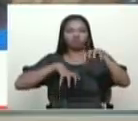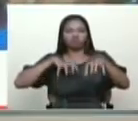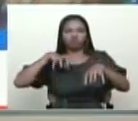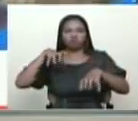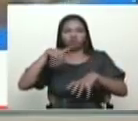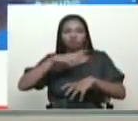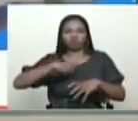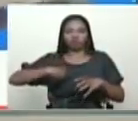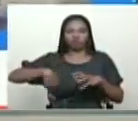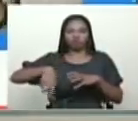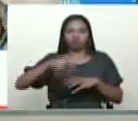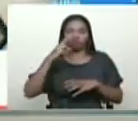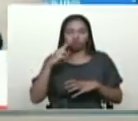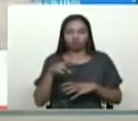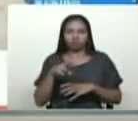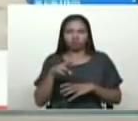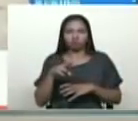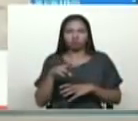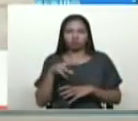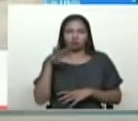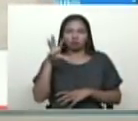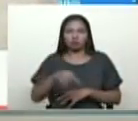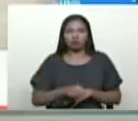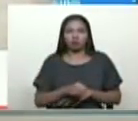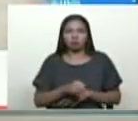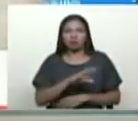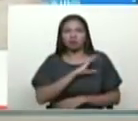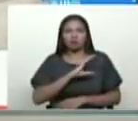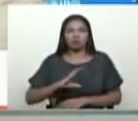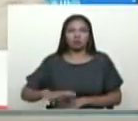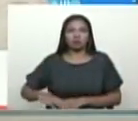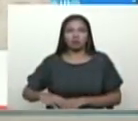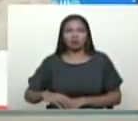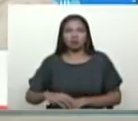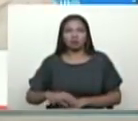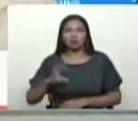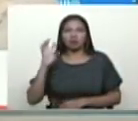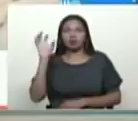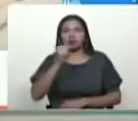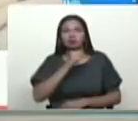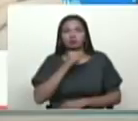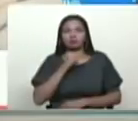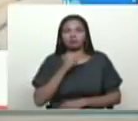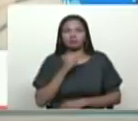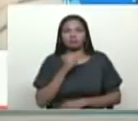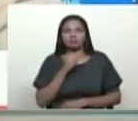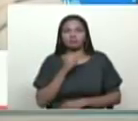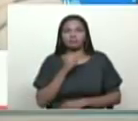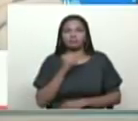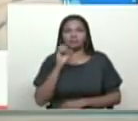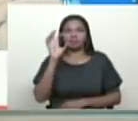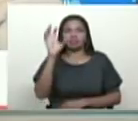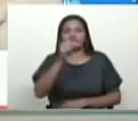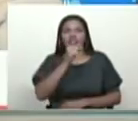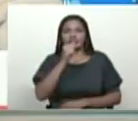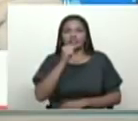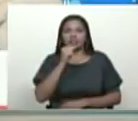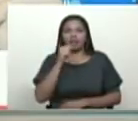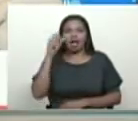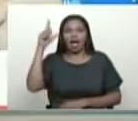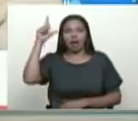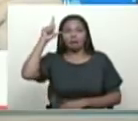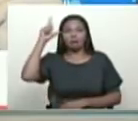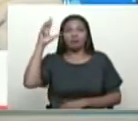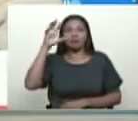otra vuelta. Y cuando se lo va a comer, el cristiano hace ¡ran! Con los dientes y le agarra un testículo. Empieza, y el